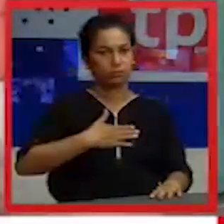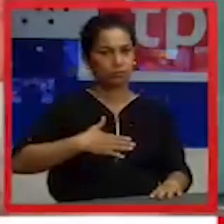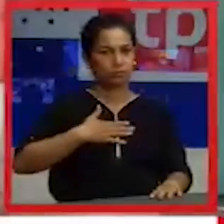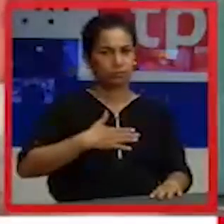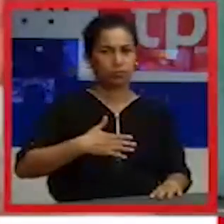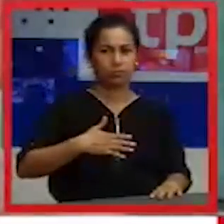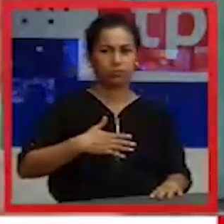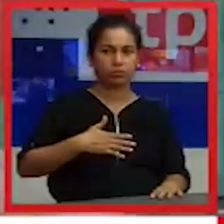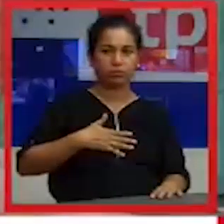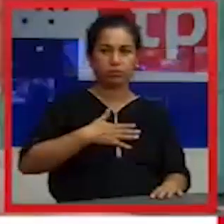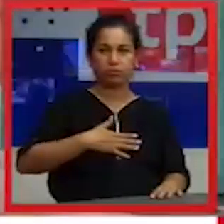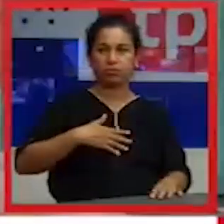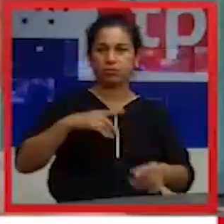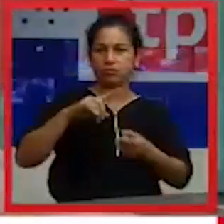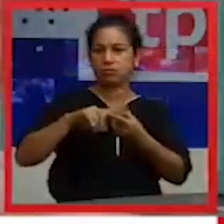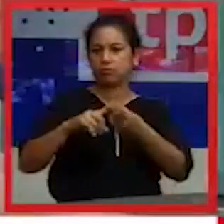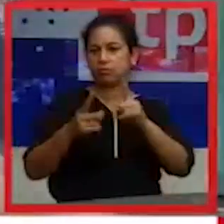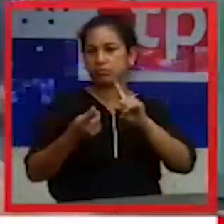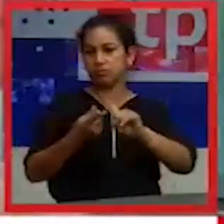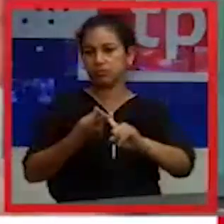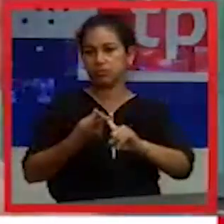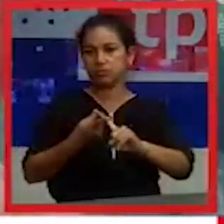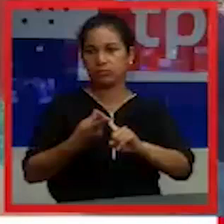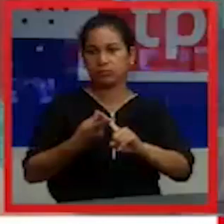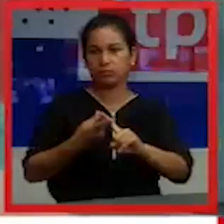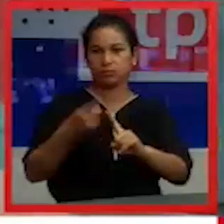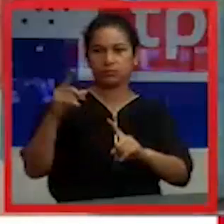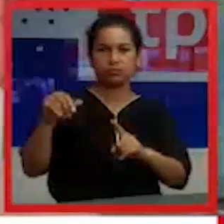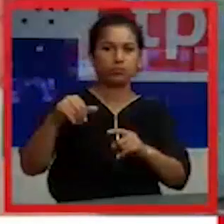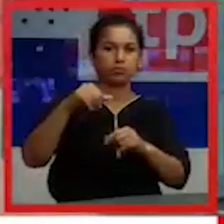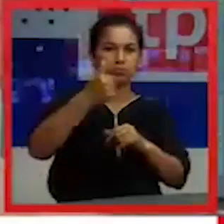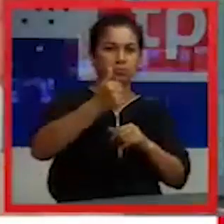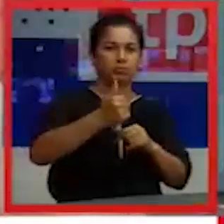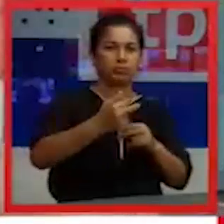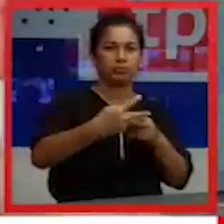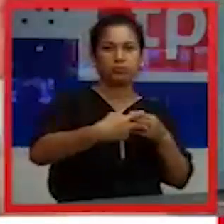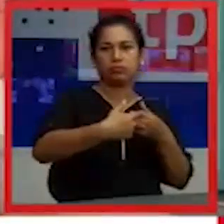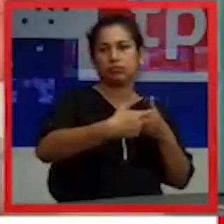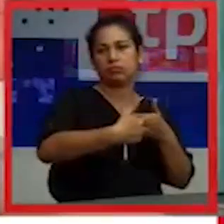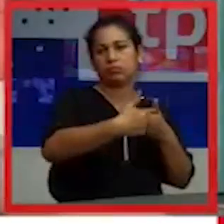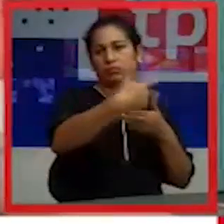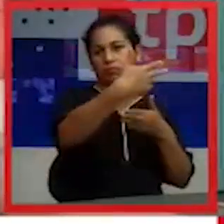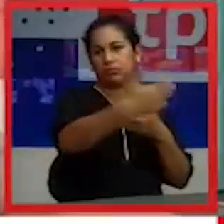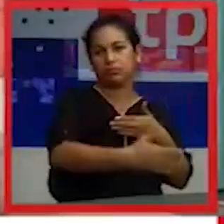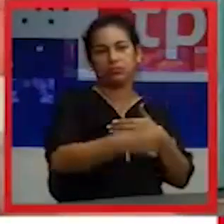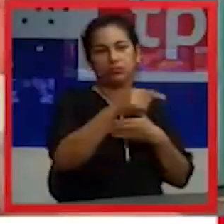amigos que lo están a ver queriendo agarrar porque es él, es un paisano, tiene el mismo apodo que mí, pero